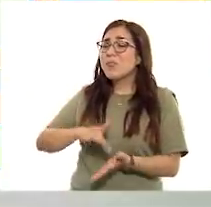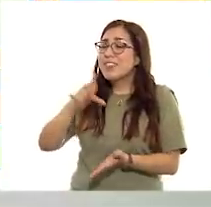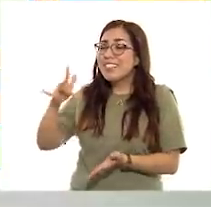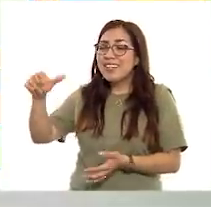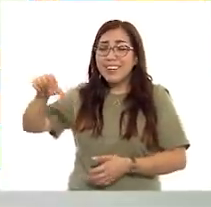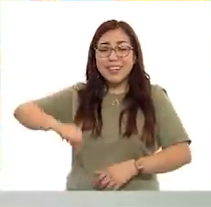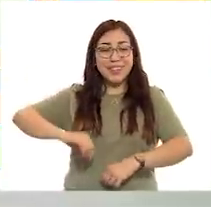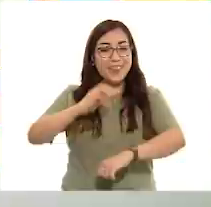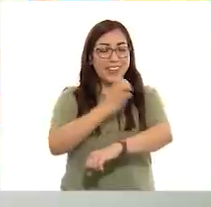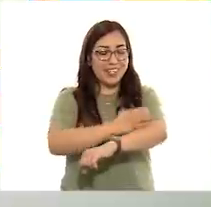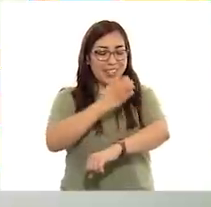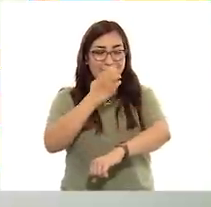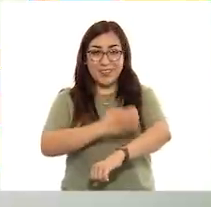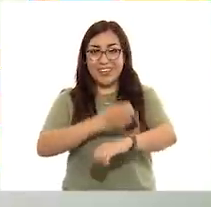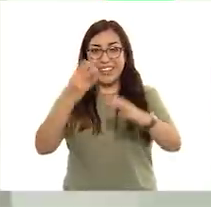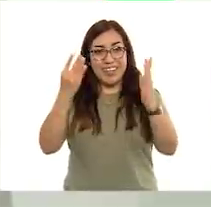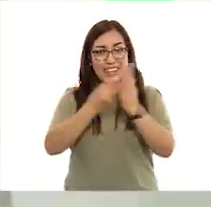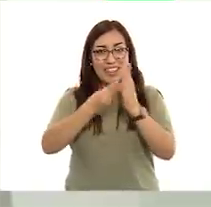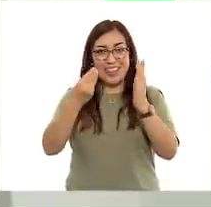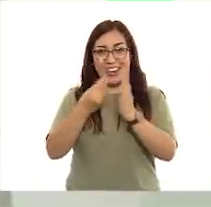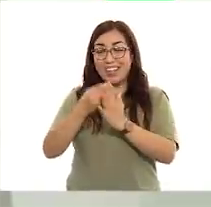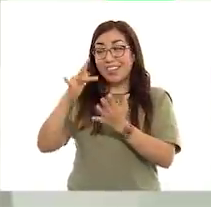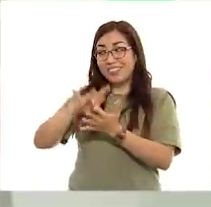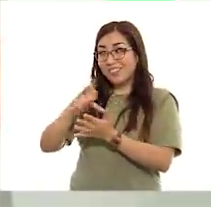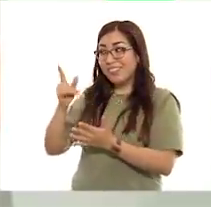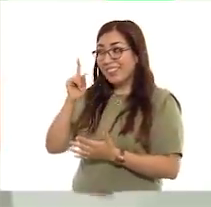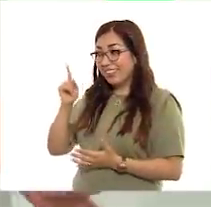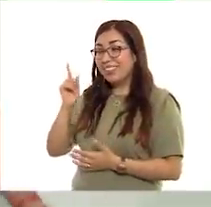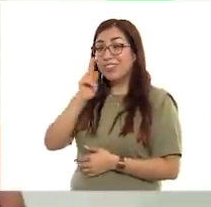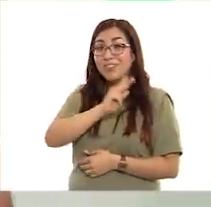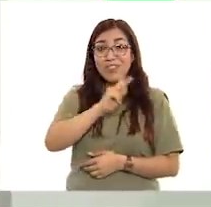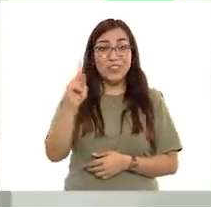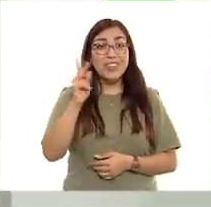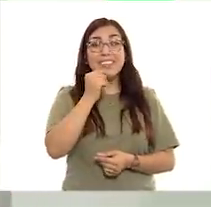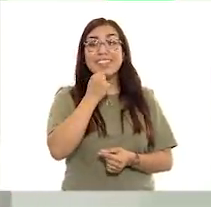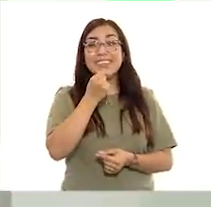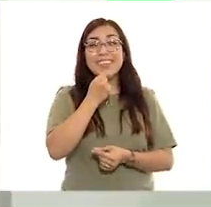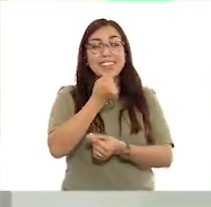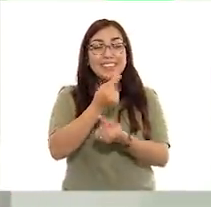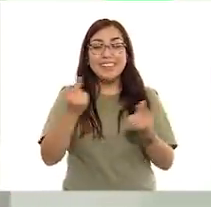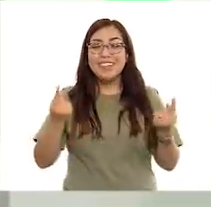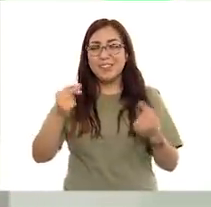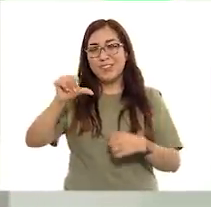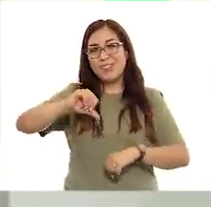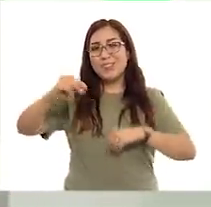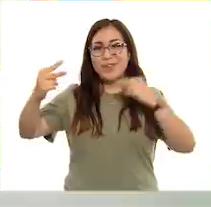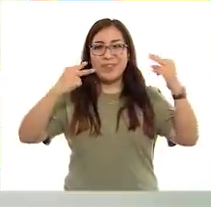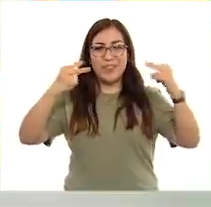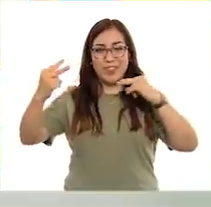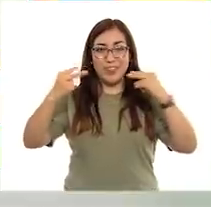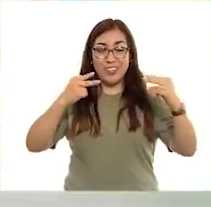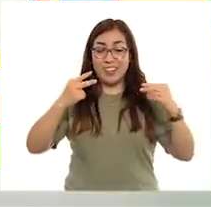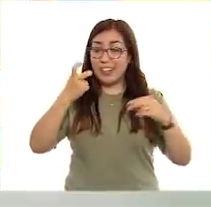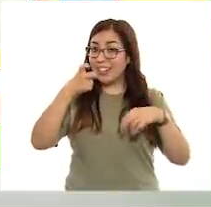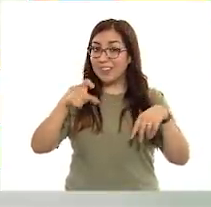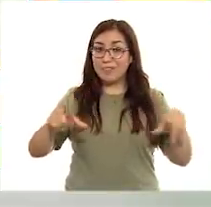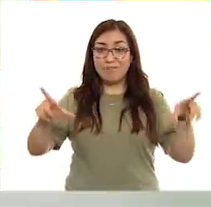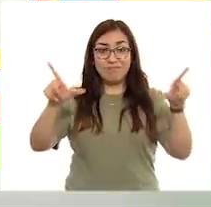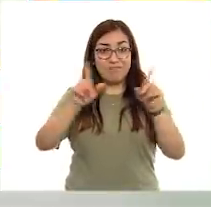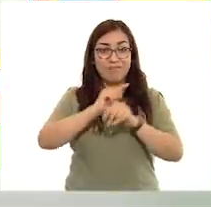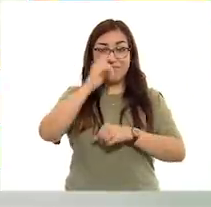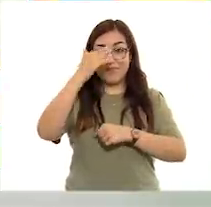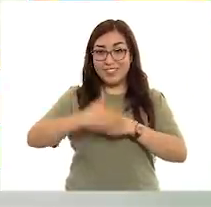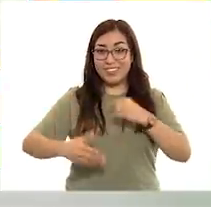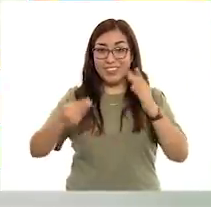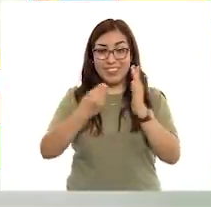con nosotros en esta sesión. Muchas gracias a ti y a todas las niñas y los niños que nos vieron el día de hoy. Con esto hemos